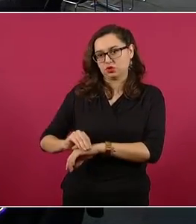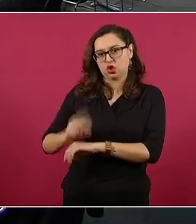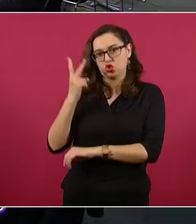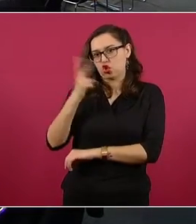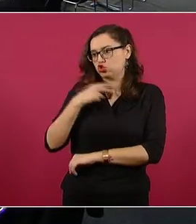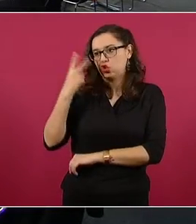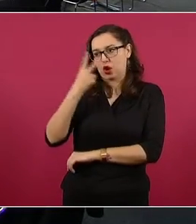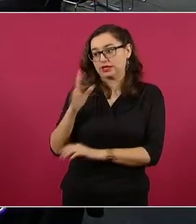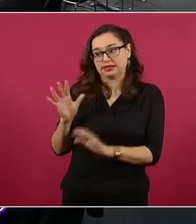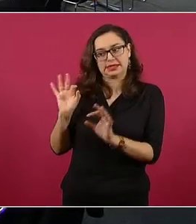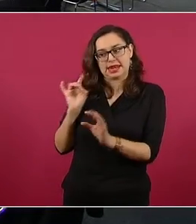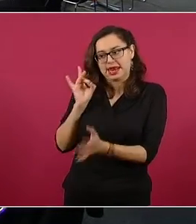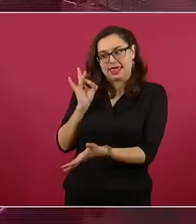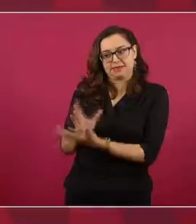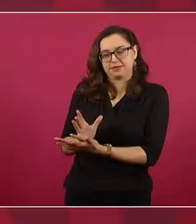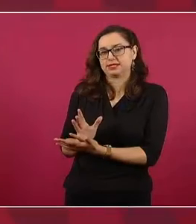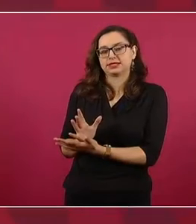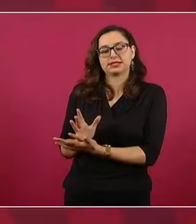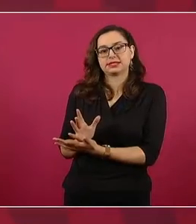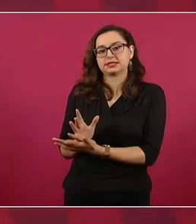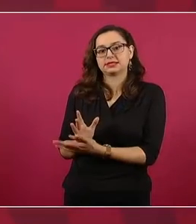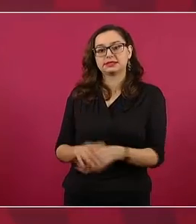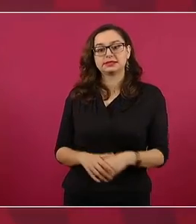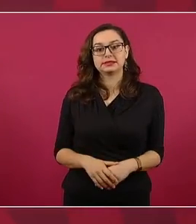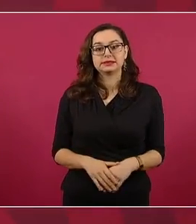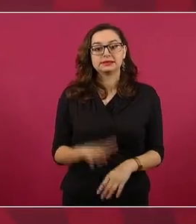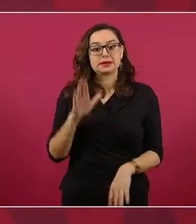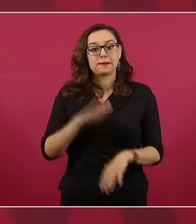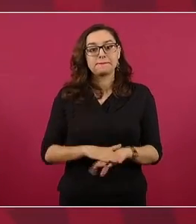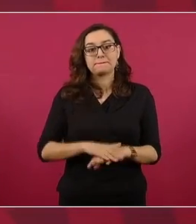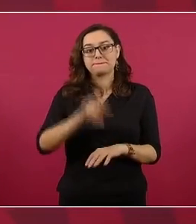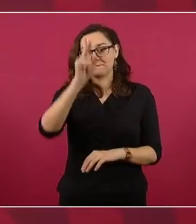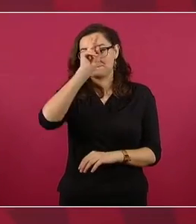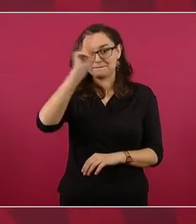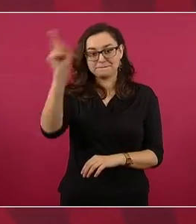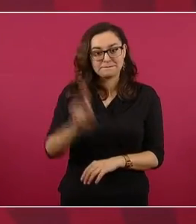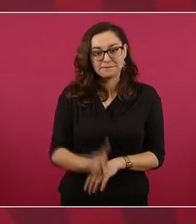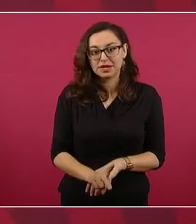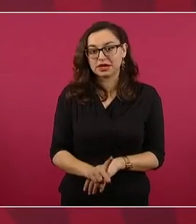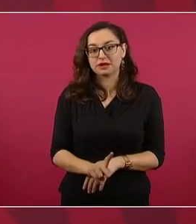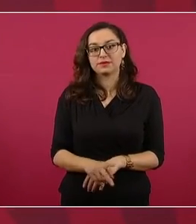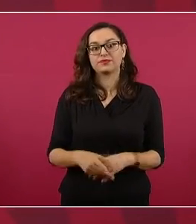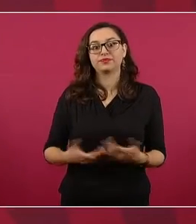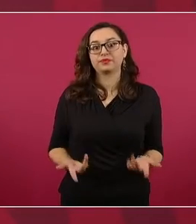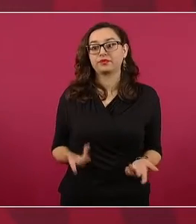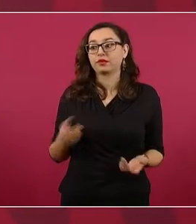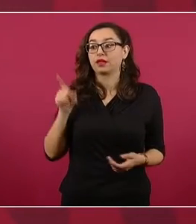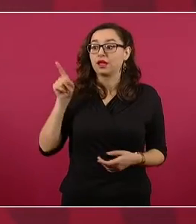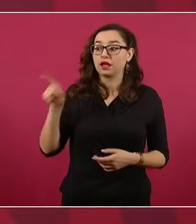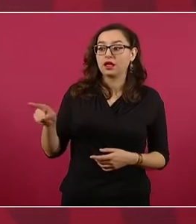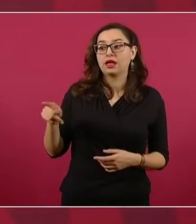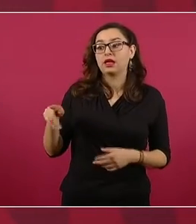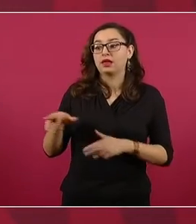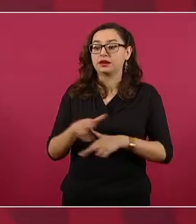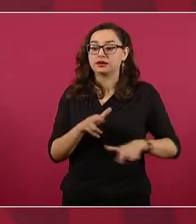permiso. Y lo peor, lo de las hidroeléctricas del Grijalva,